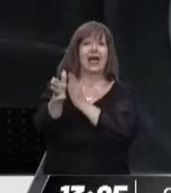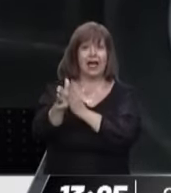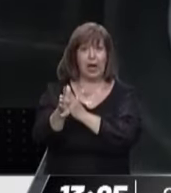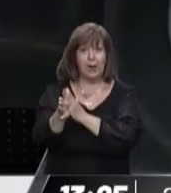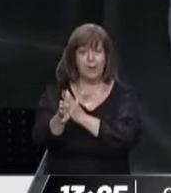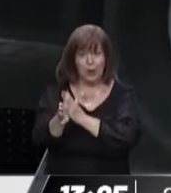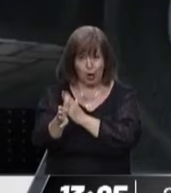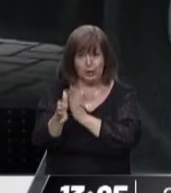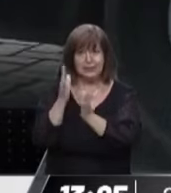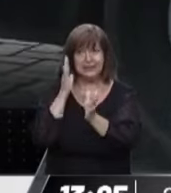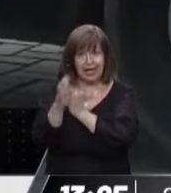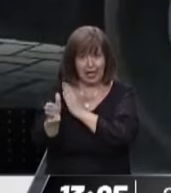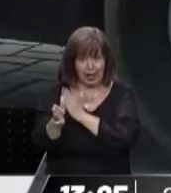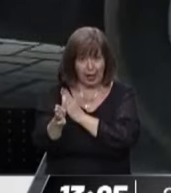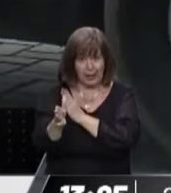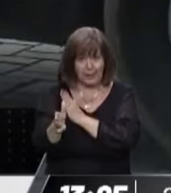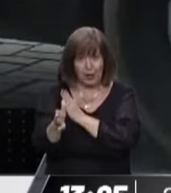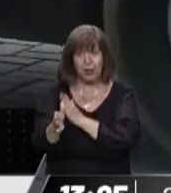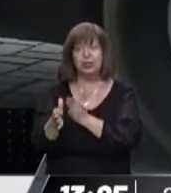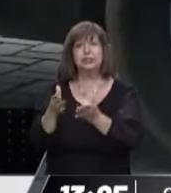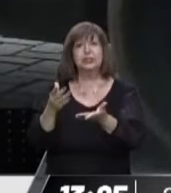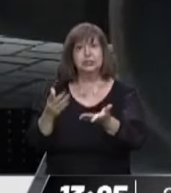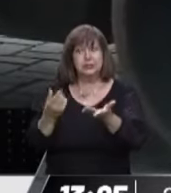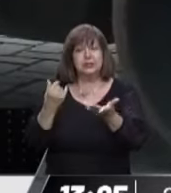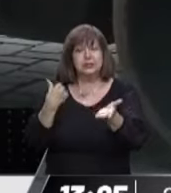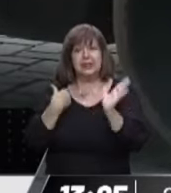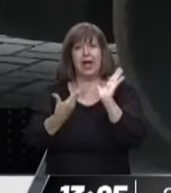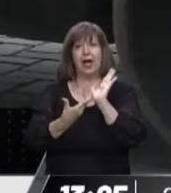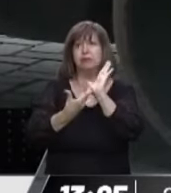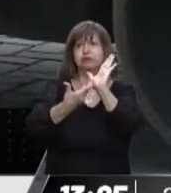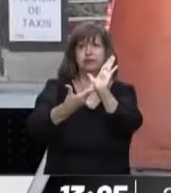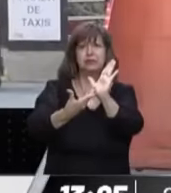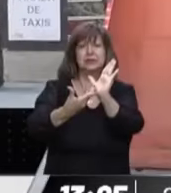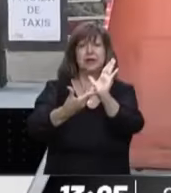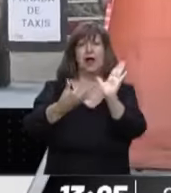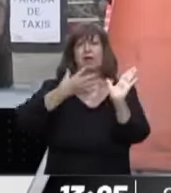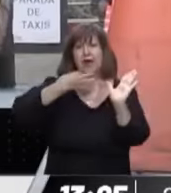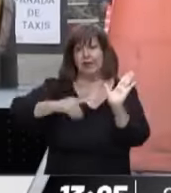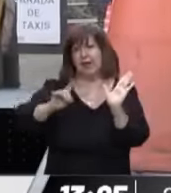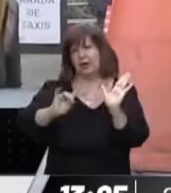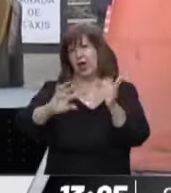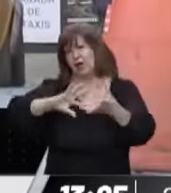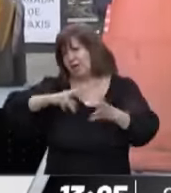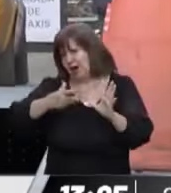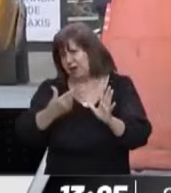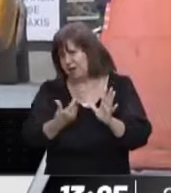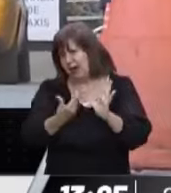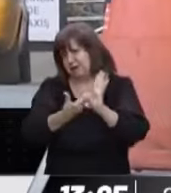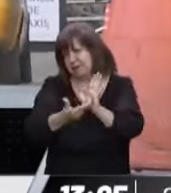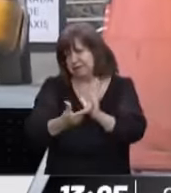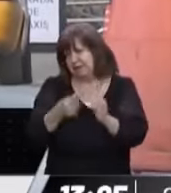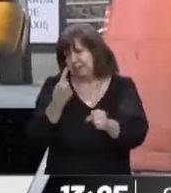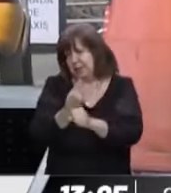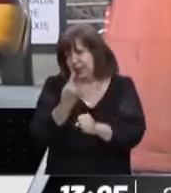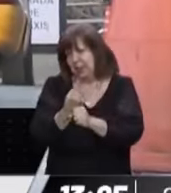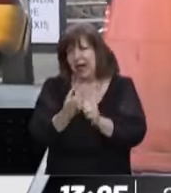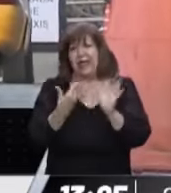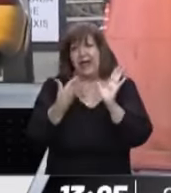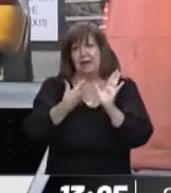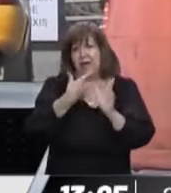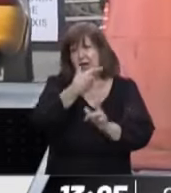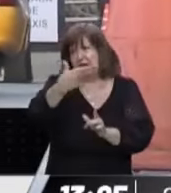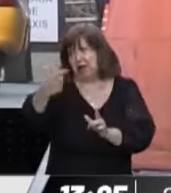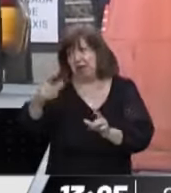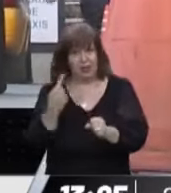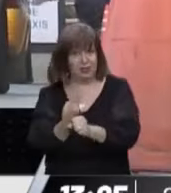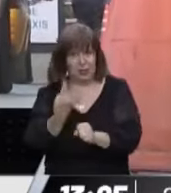son a modo ilustrativo para poder contarles lo que pasó en un momento en el que hacer un registro de imágenes era prácticamente imposible. ¿Por